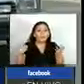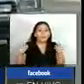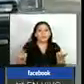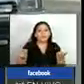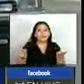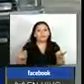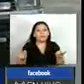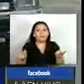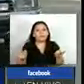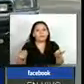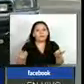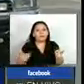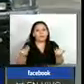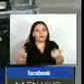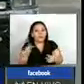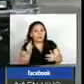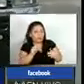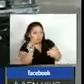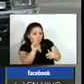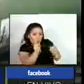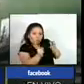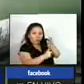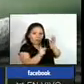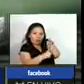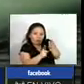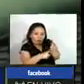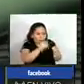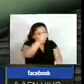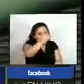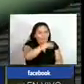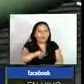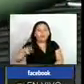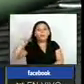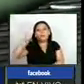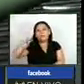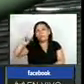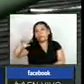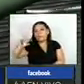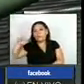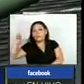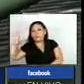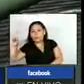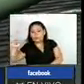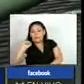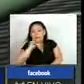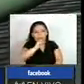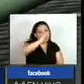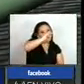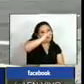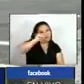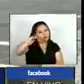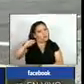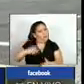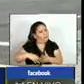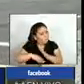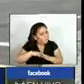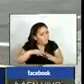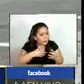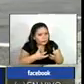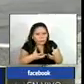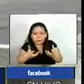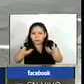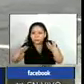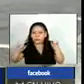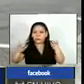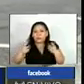alquilar cilindros de 23 libras y eso ha disparado completamente.